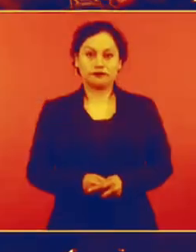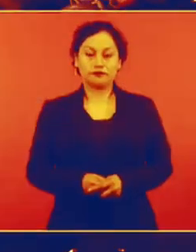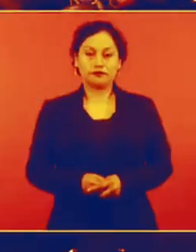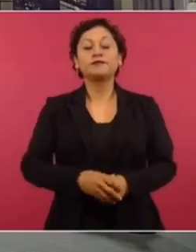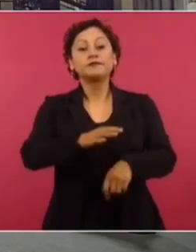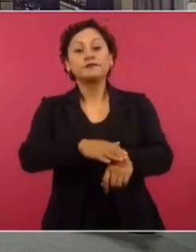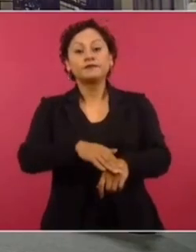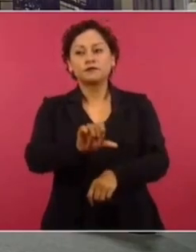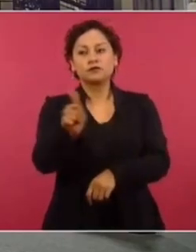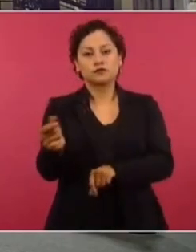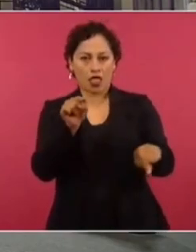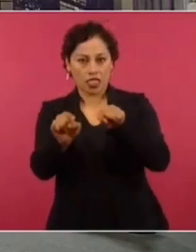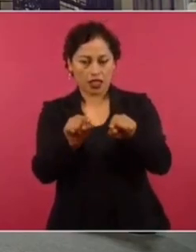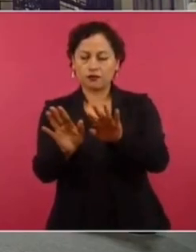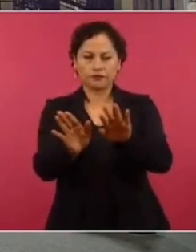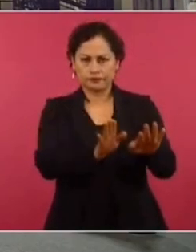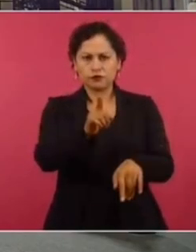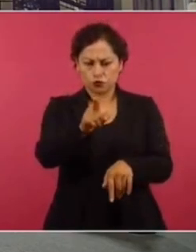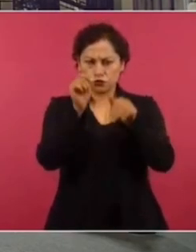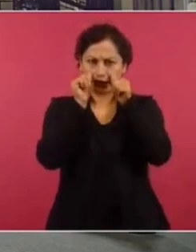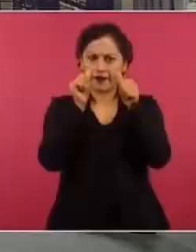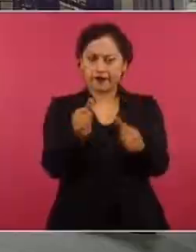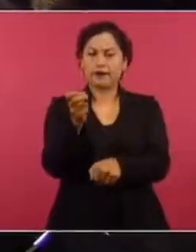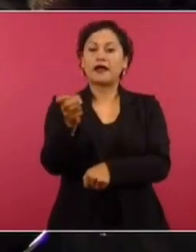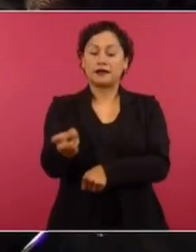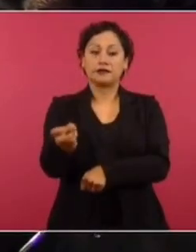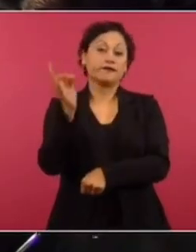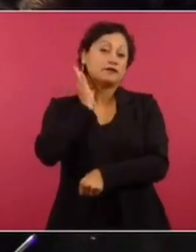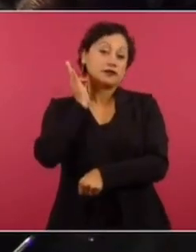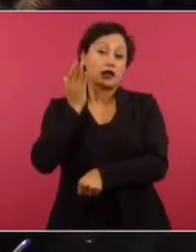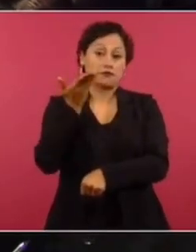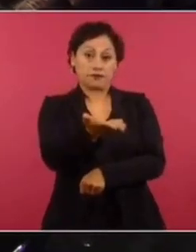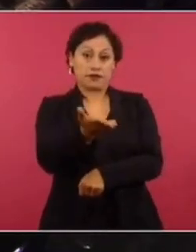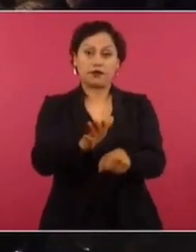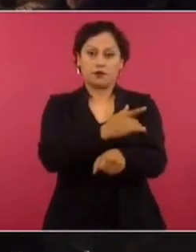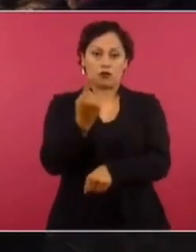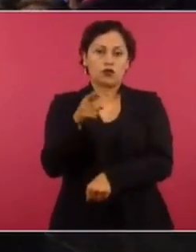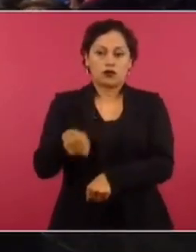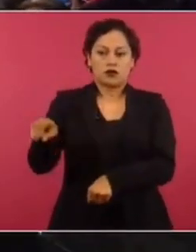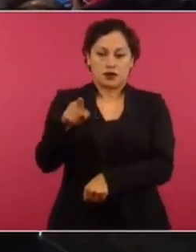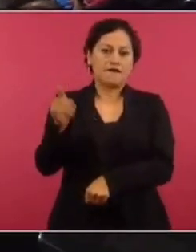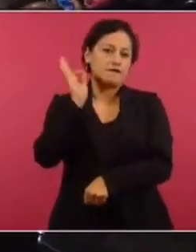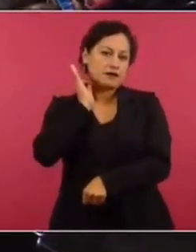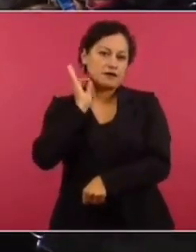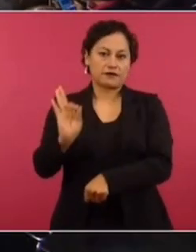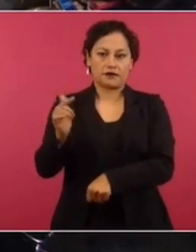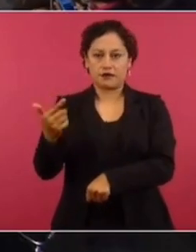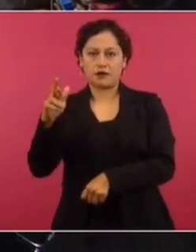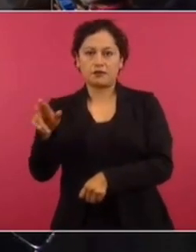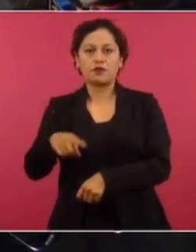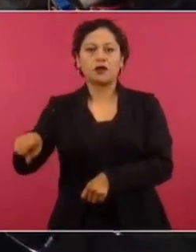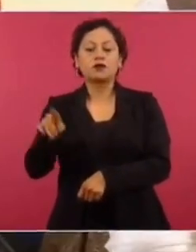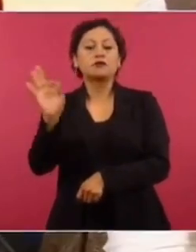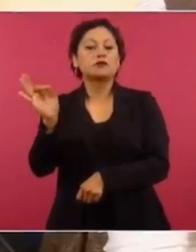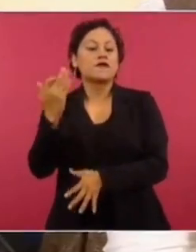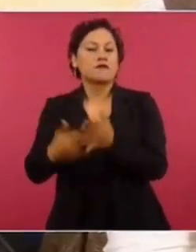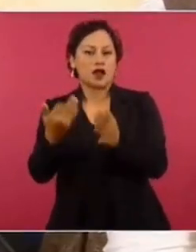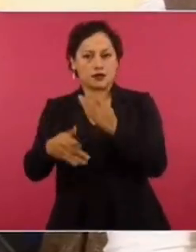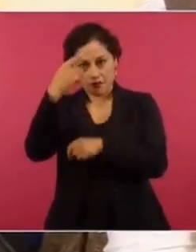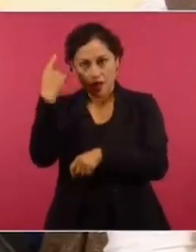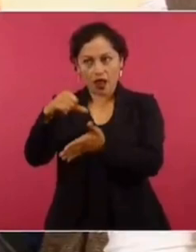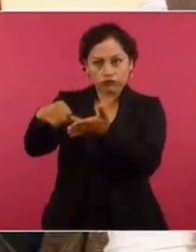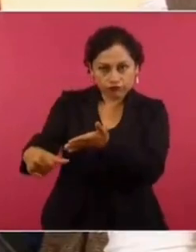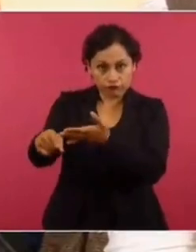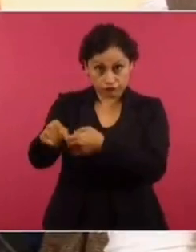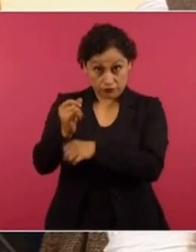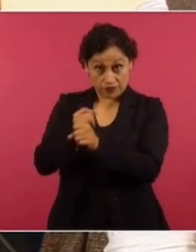y no hay impunidad. ¿Usted estaría atendiendo este llamado que hace el fiscal especial porque asegura que de alguna manera estos elementos de la Fiscalía General de la República se lo brincaron para hacer esta solicitud de cancelación y se va investigar también